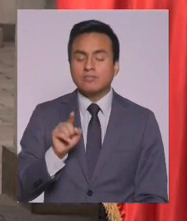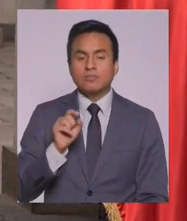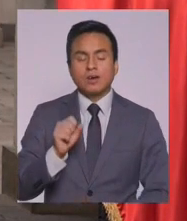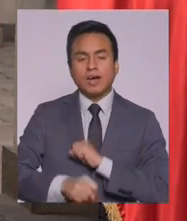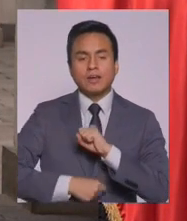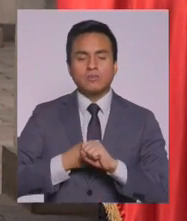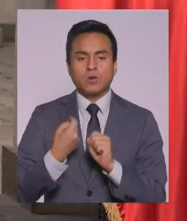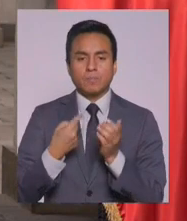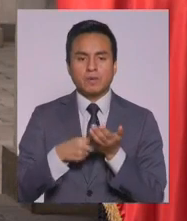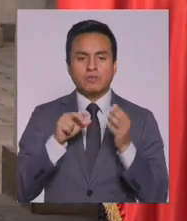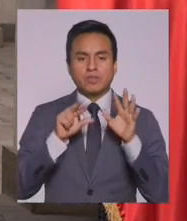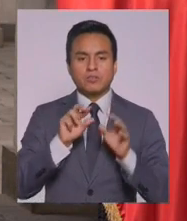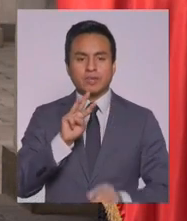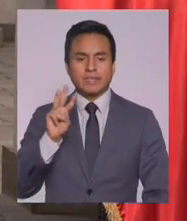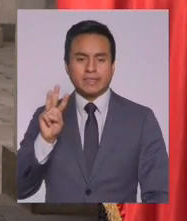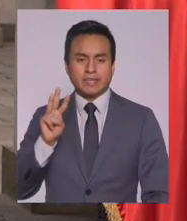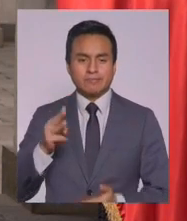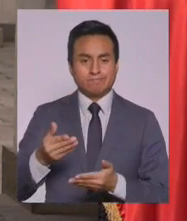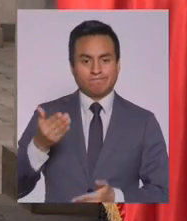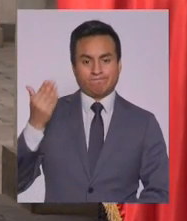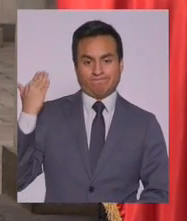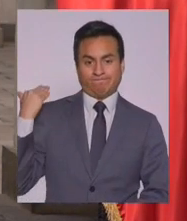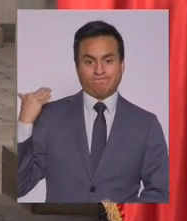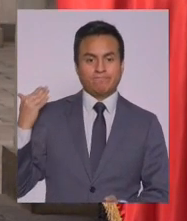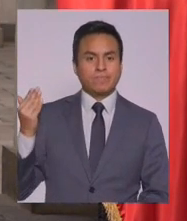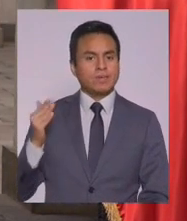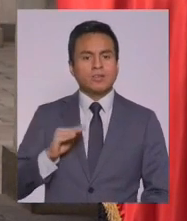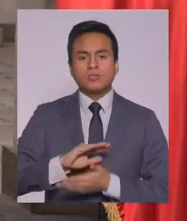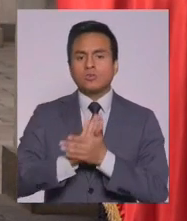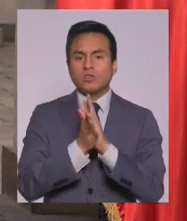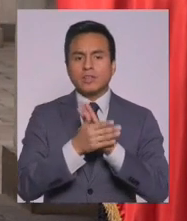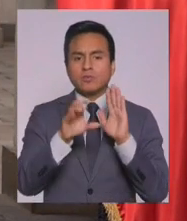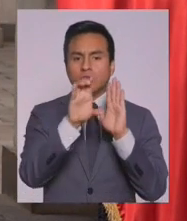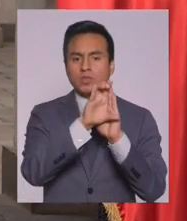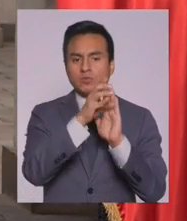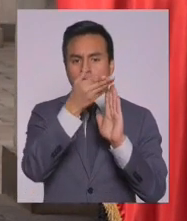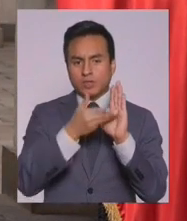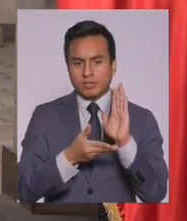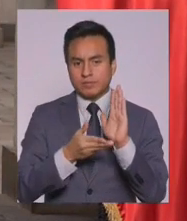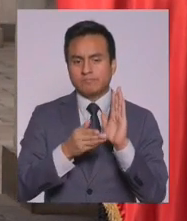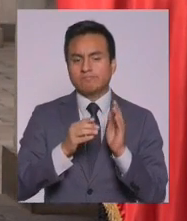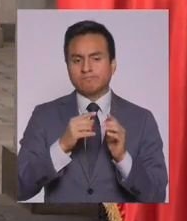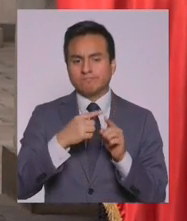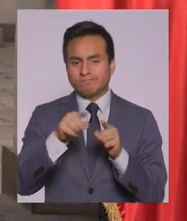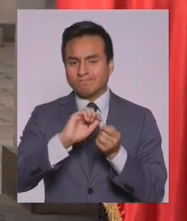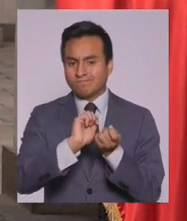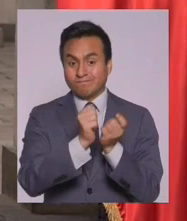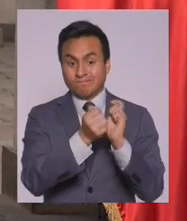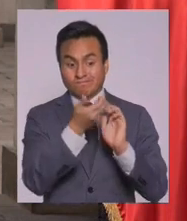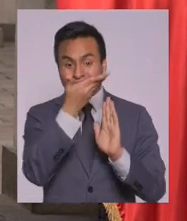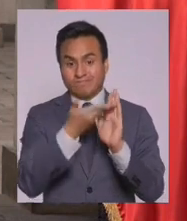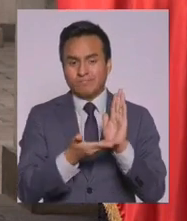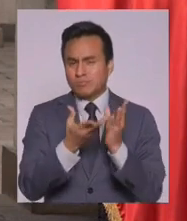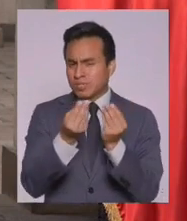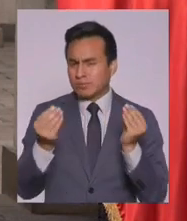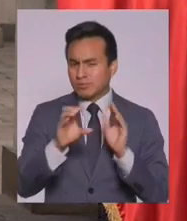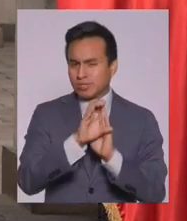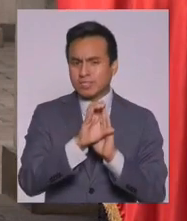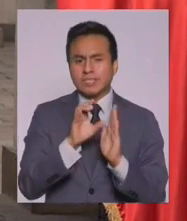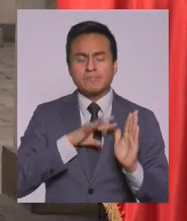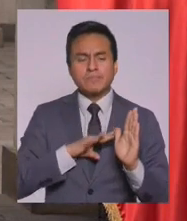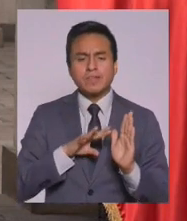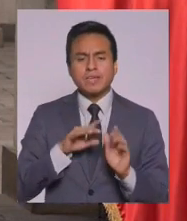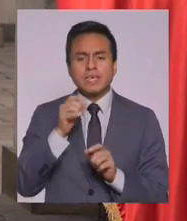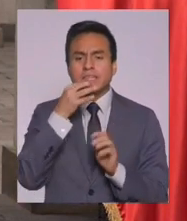año 1833, todas nuestras constituciones establecen que ninguna persona,